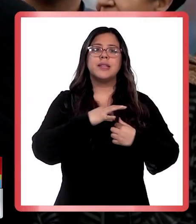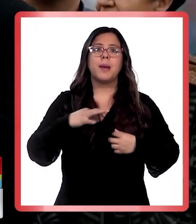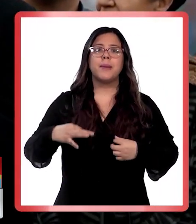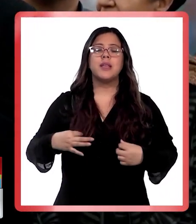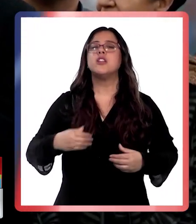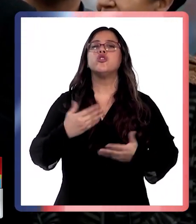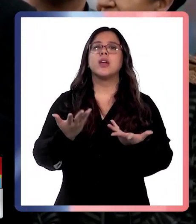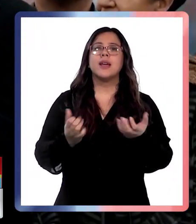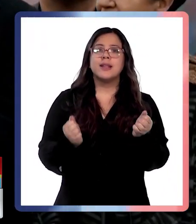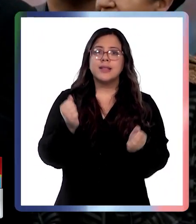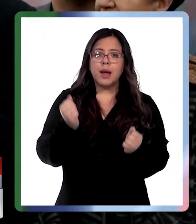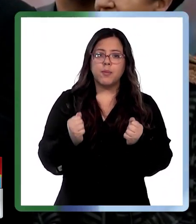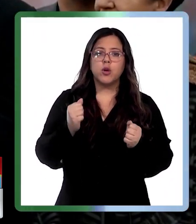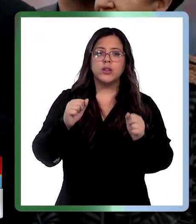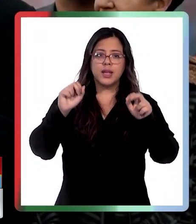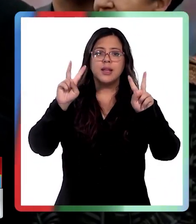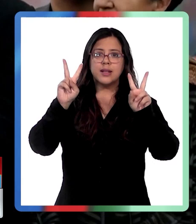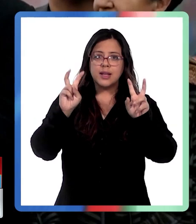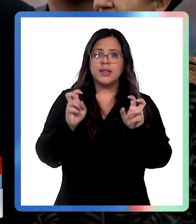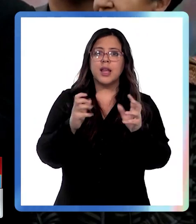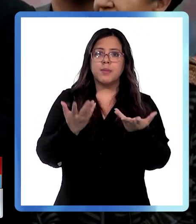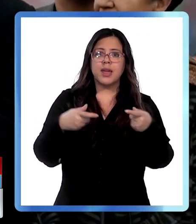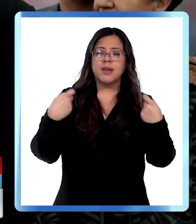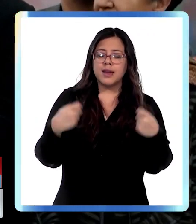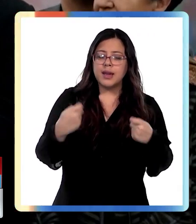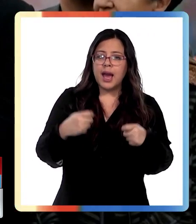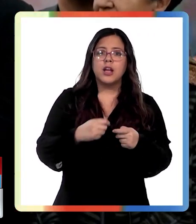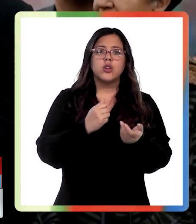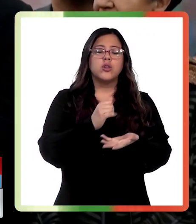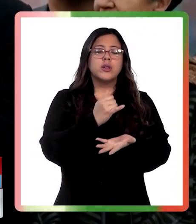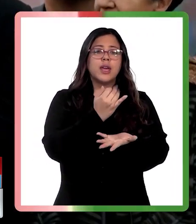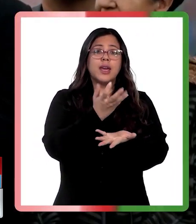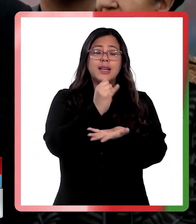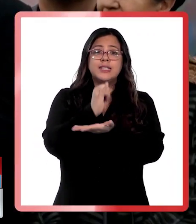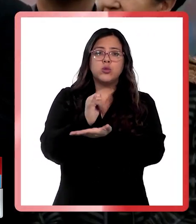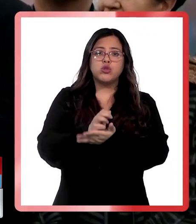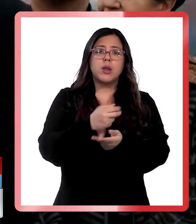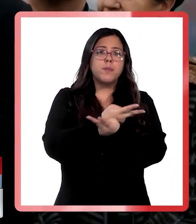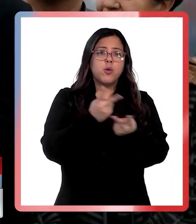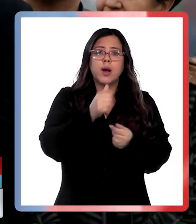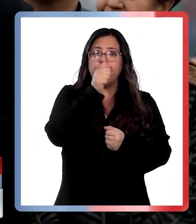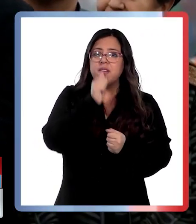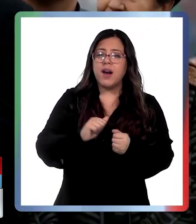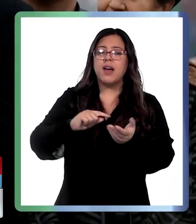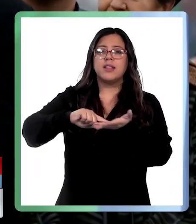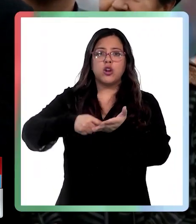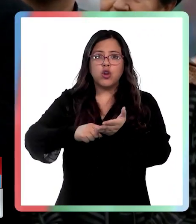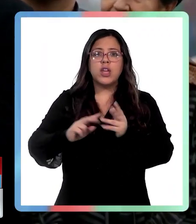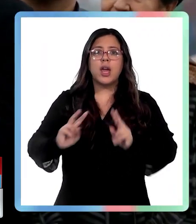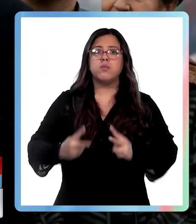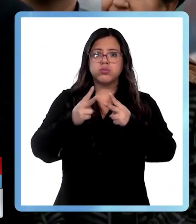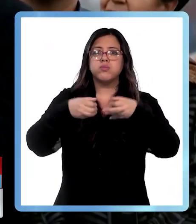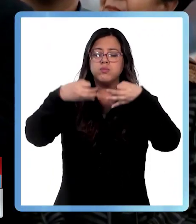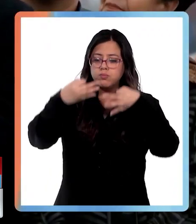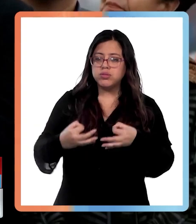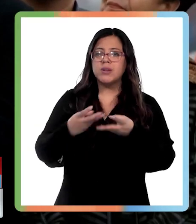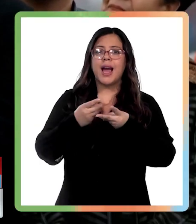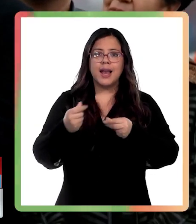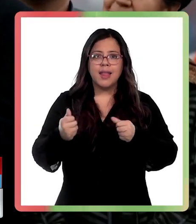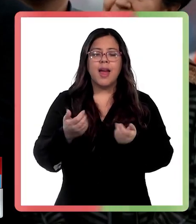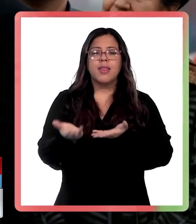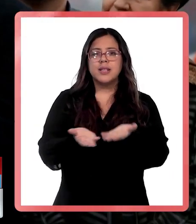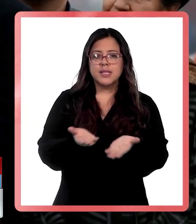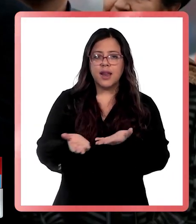del ministro de Transporte, cómo avanzan las inversiones tanto públicas como privadas en infraestructura y en tecnología para brindar más seguridad, eficiencia y calidad